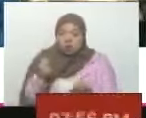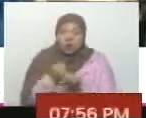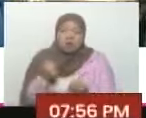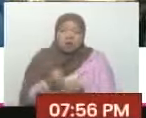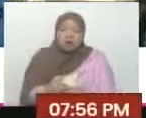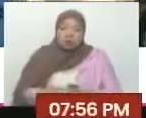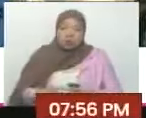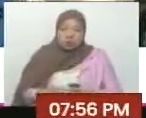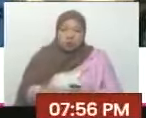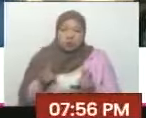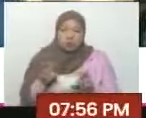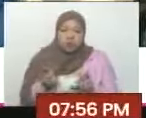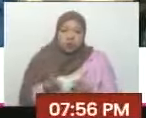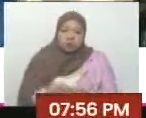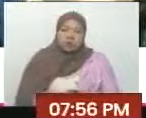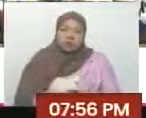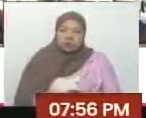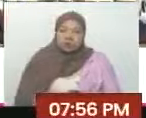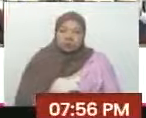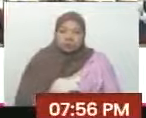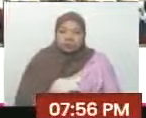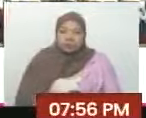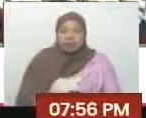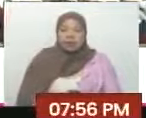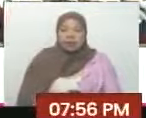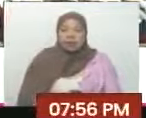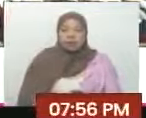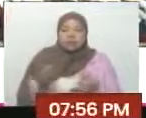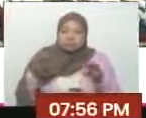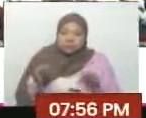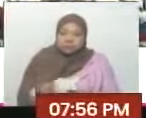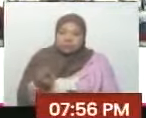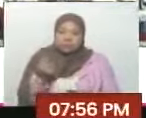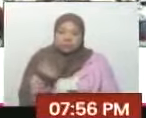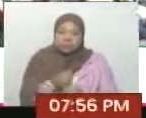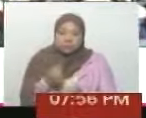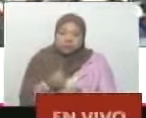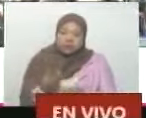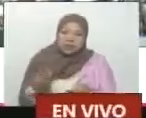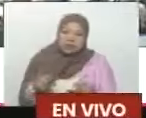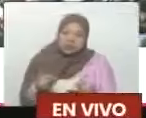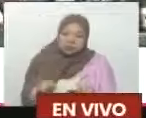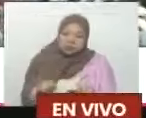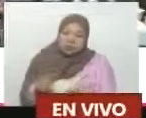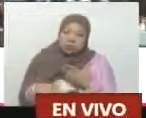y a construir algo nuevo. Hoy tenemos una economía más fuerte que antes de las sanciones